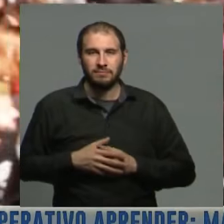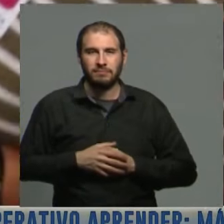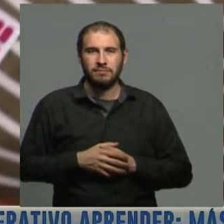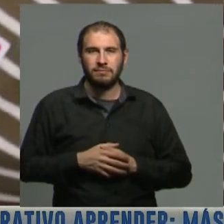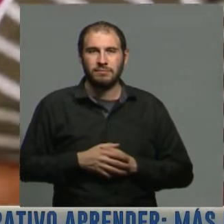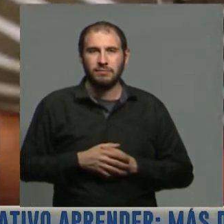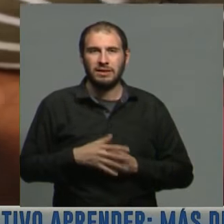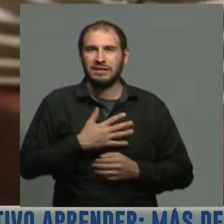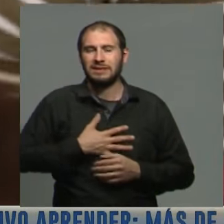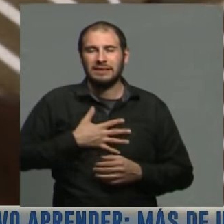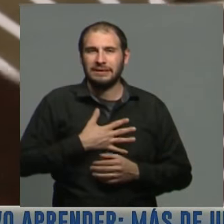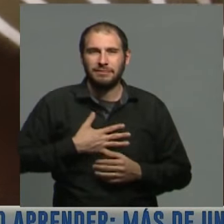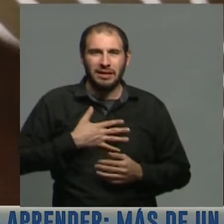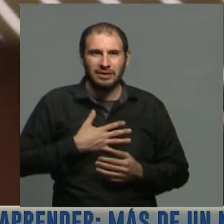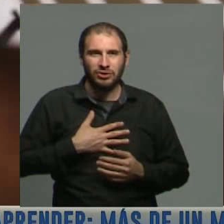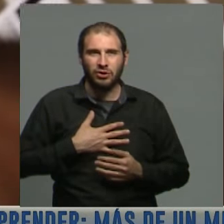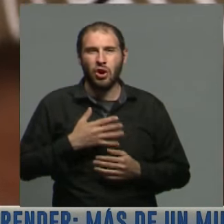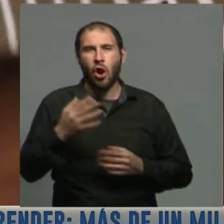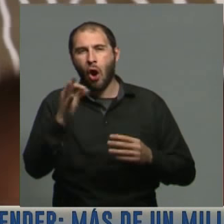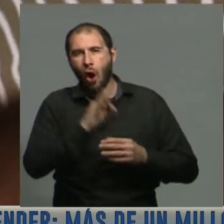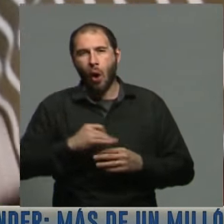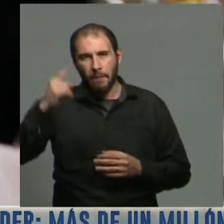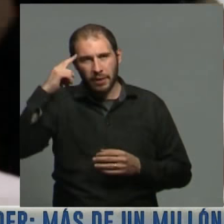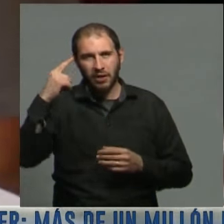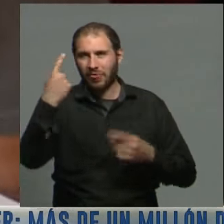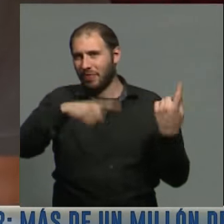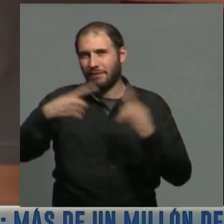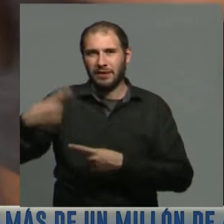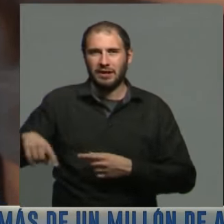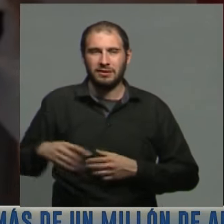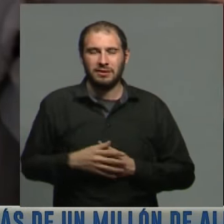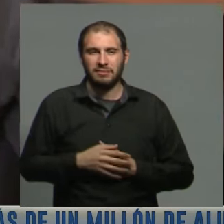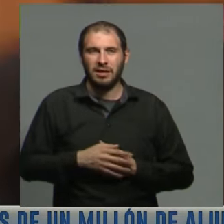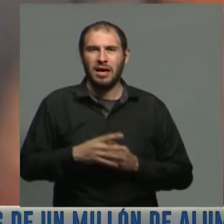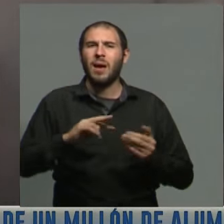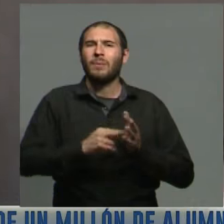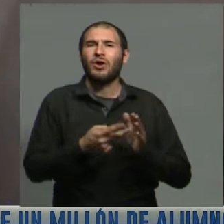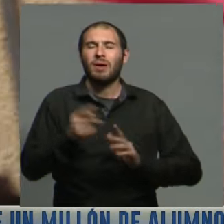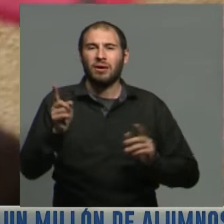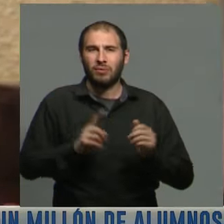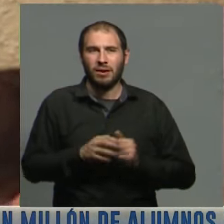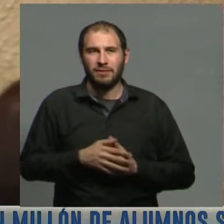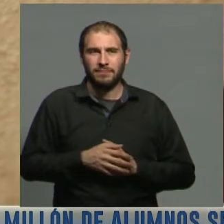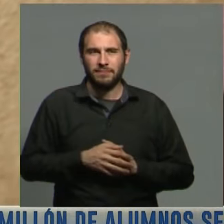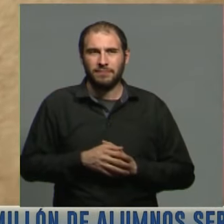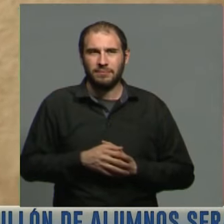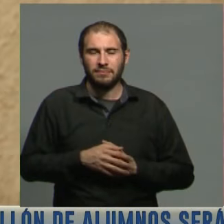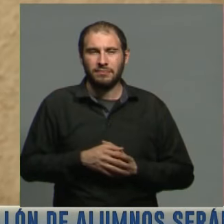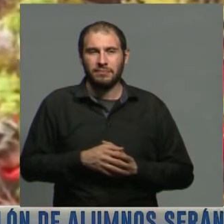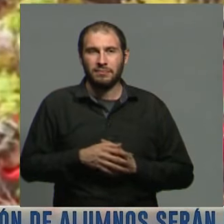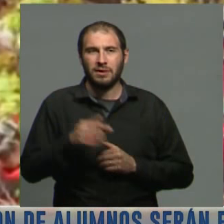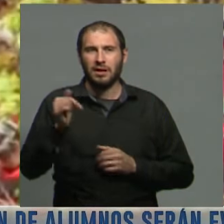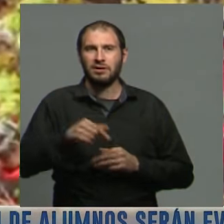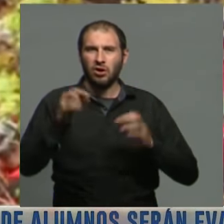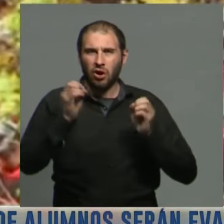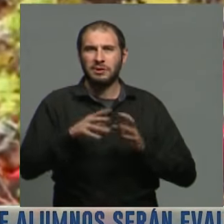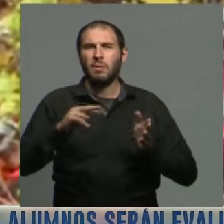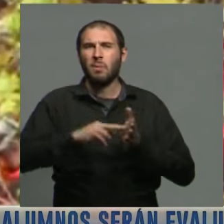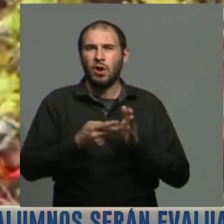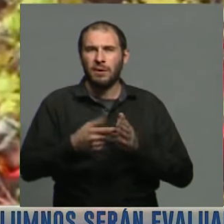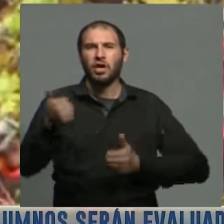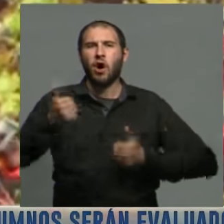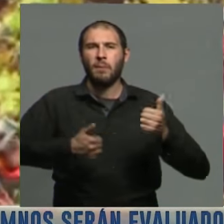Existen sentimientos y existen opiniones variadas. El problema aquí, yo creo, más que nada, esto empezó siendo un conflicto